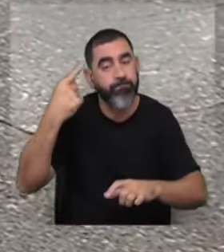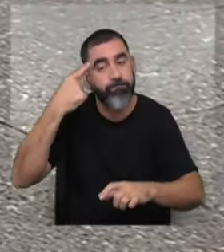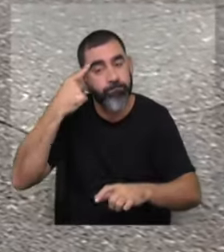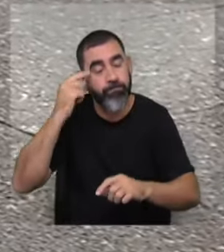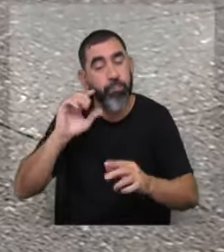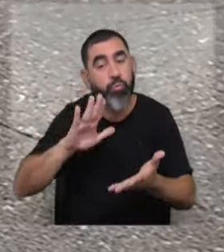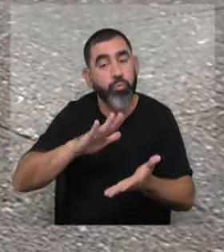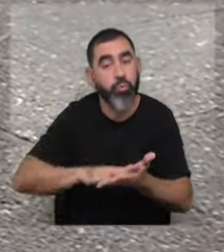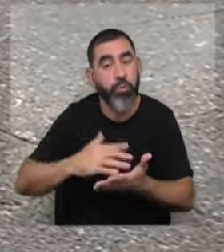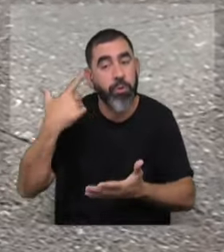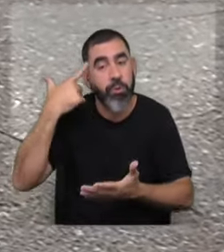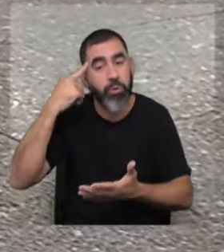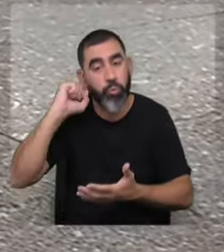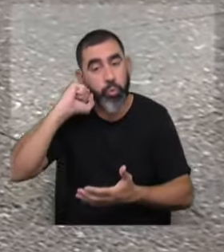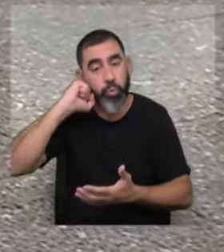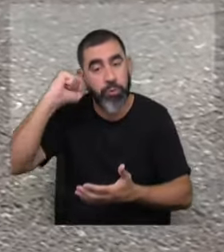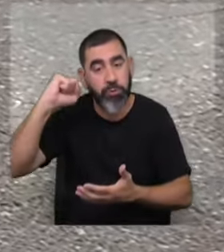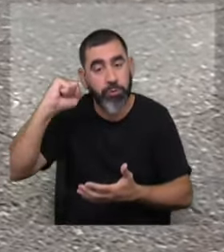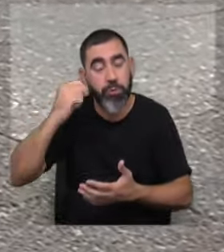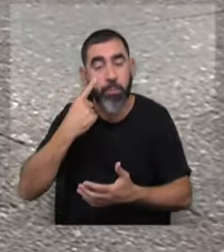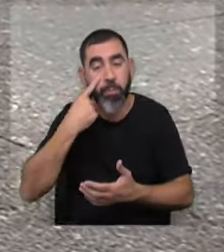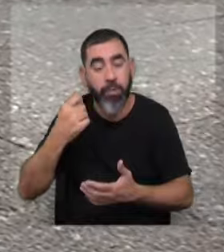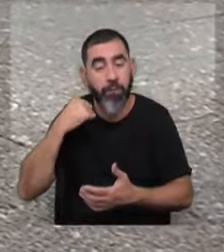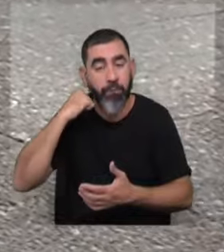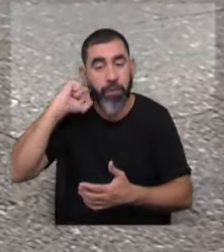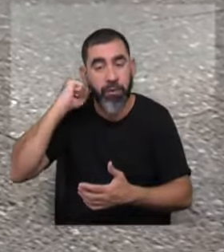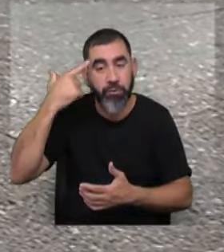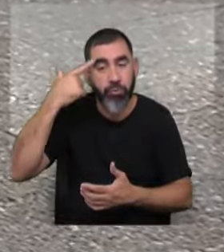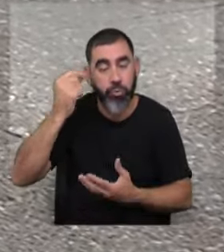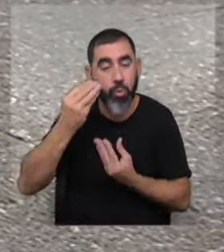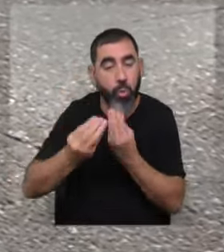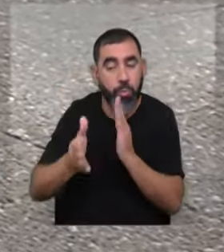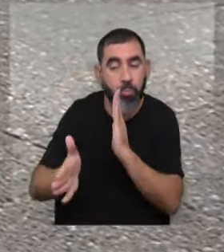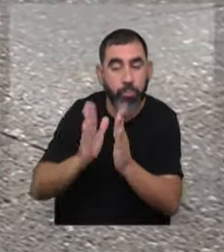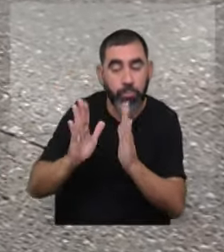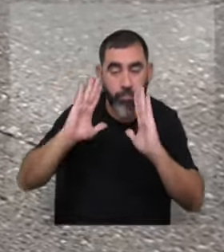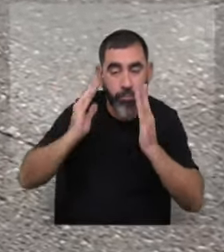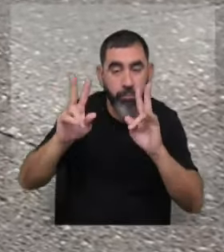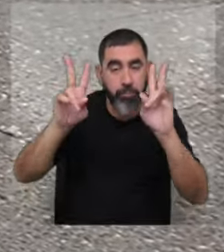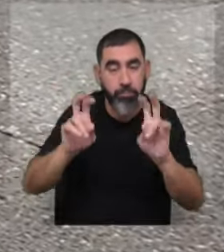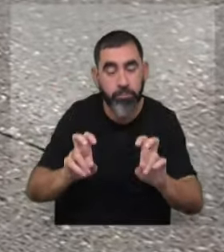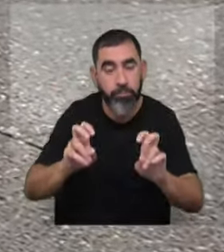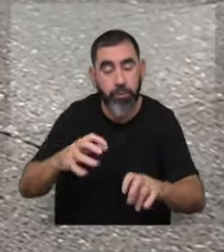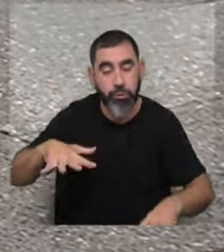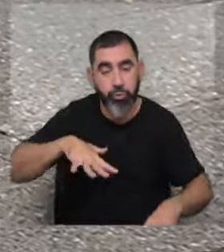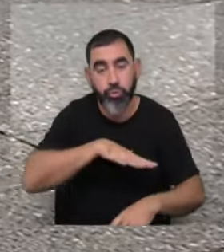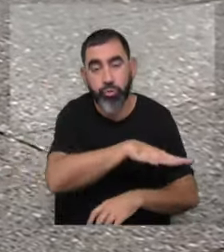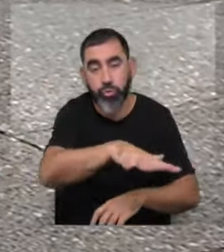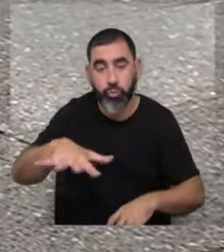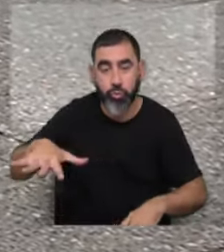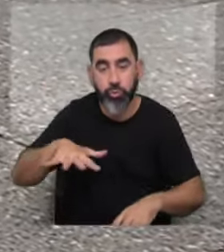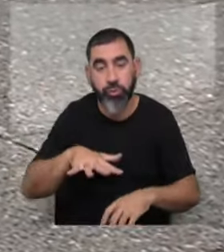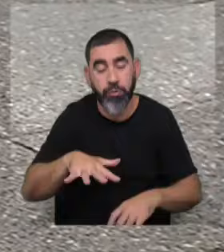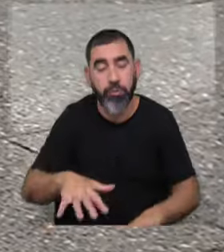justamente sobre suicidio y prevención de suicidio, de cómo tratar y abordar estos temas desde la sociedad y obviamente